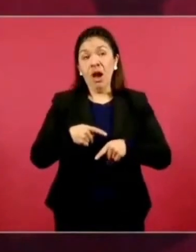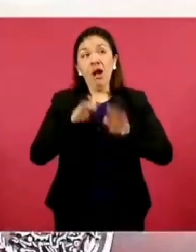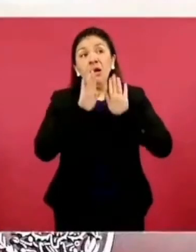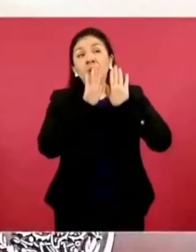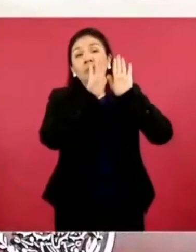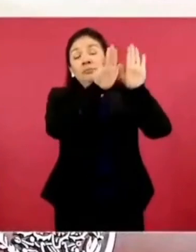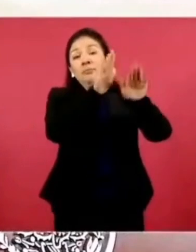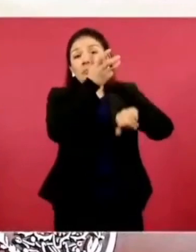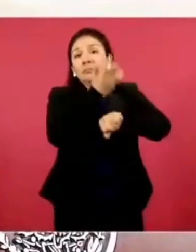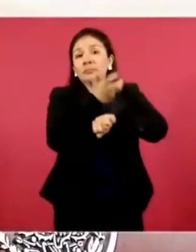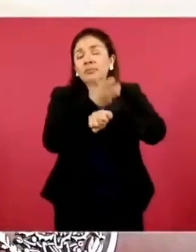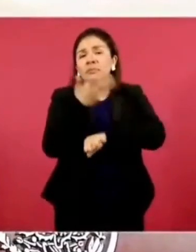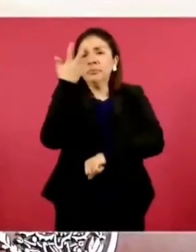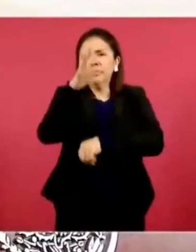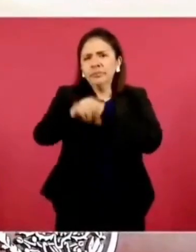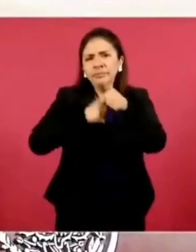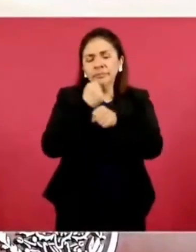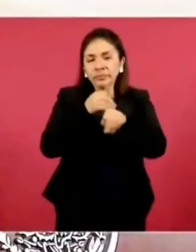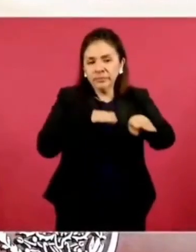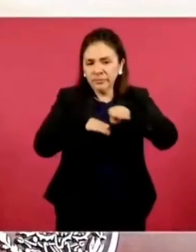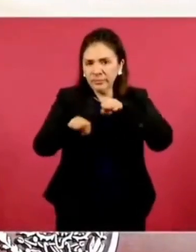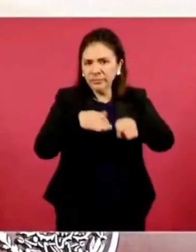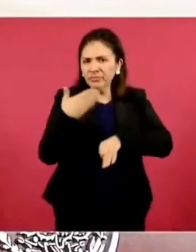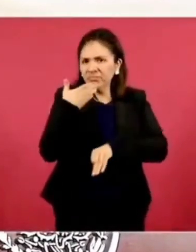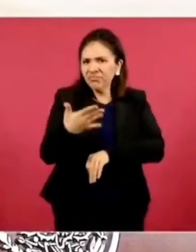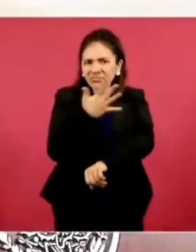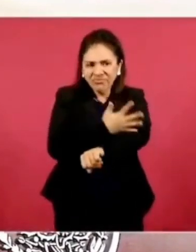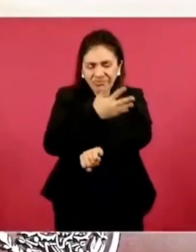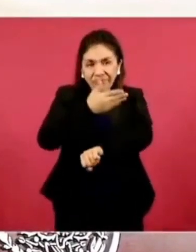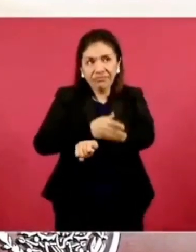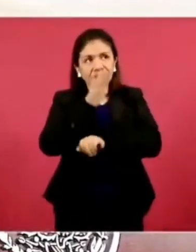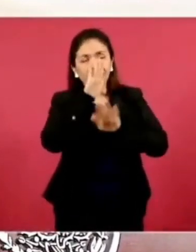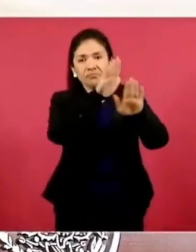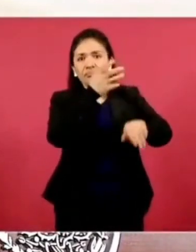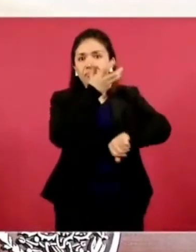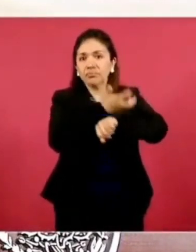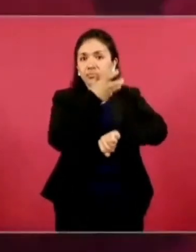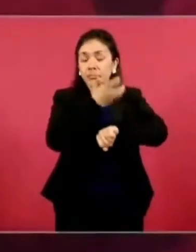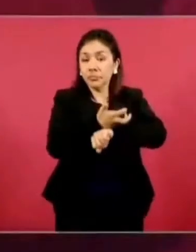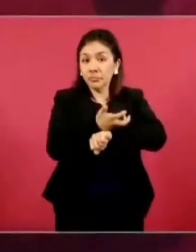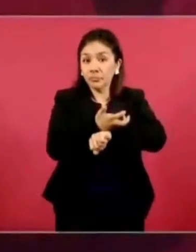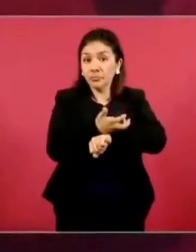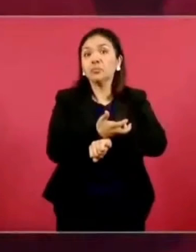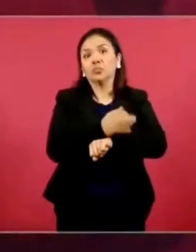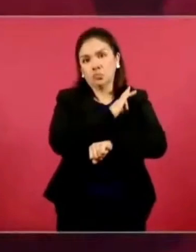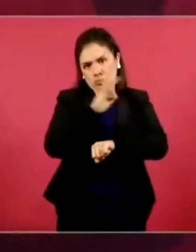años trabajando honradamente en Estados Unidos.